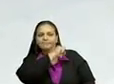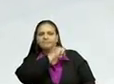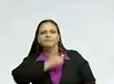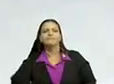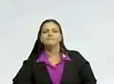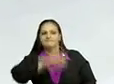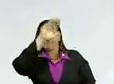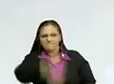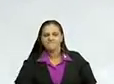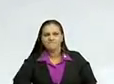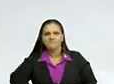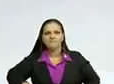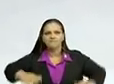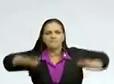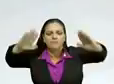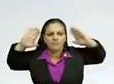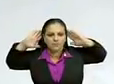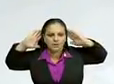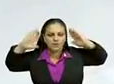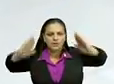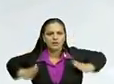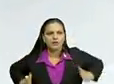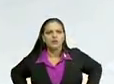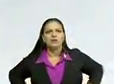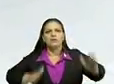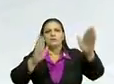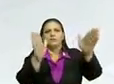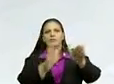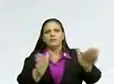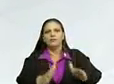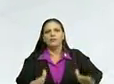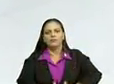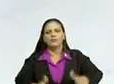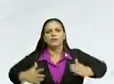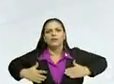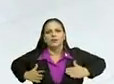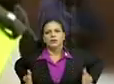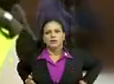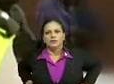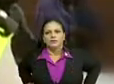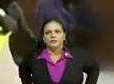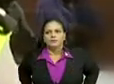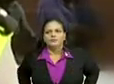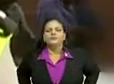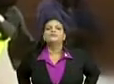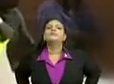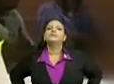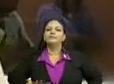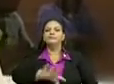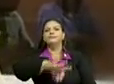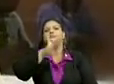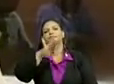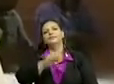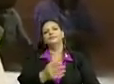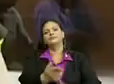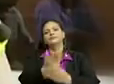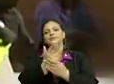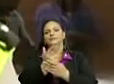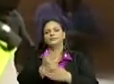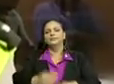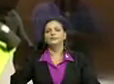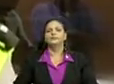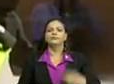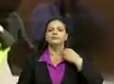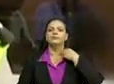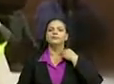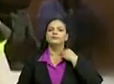fue como los uniformados decidieron acercarse para requisarlos. Antes de eso nos percatamos que el sujeto de mayor de